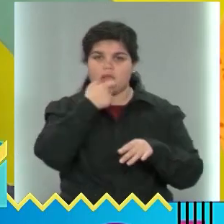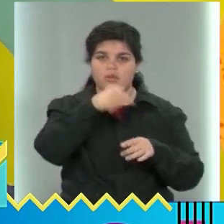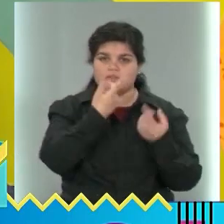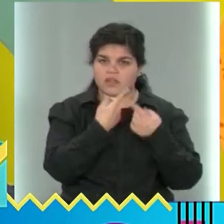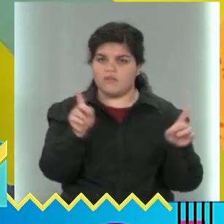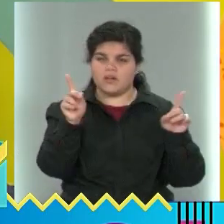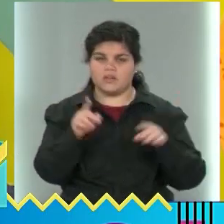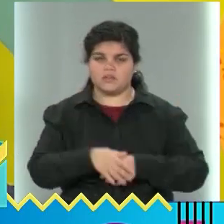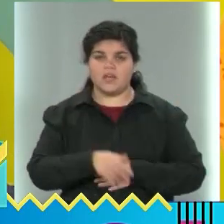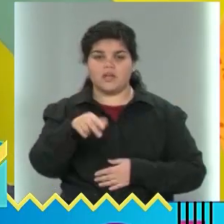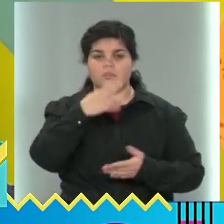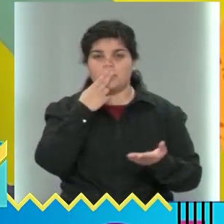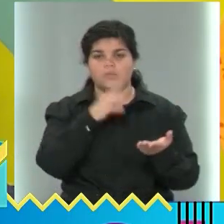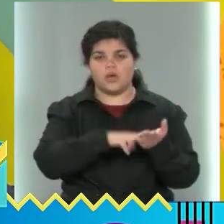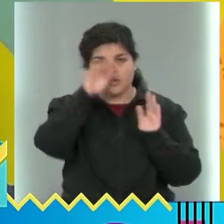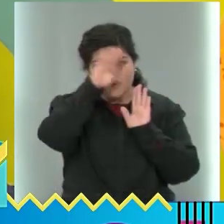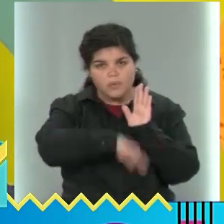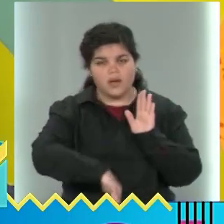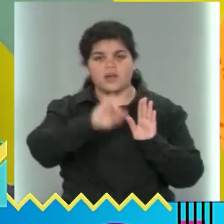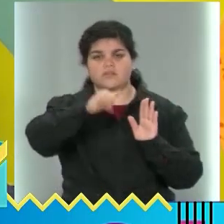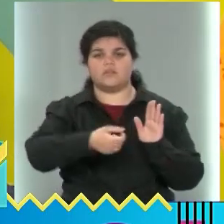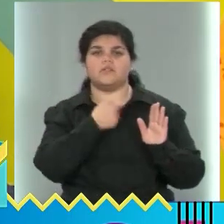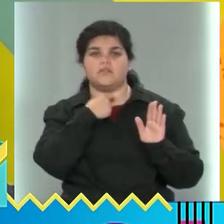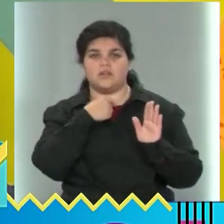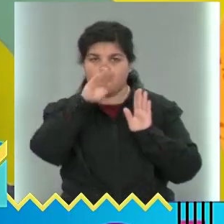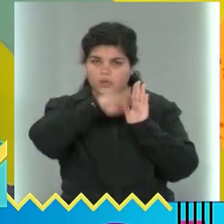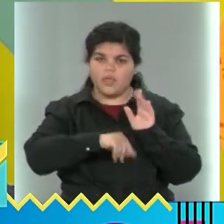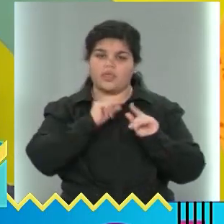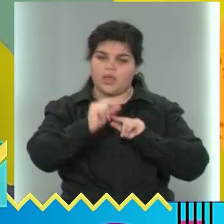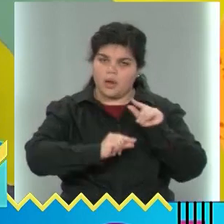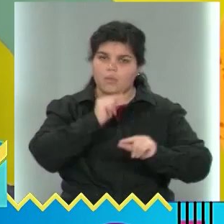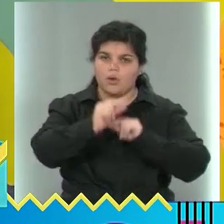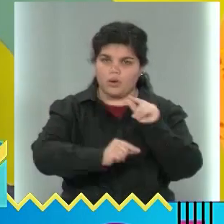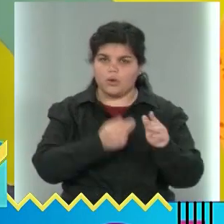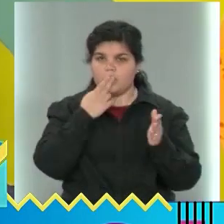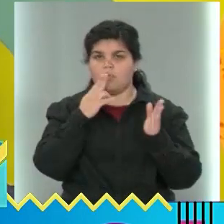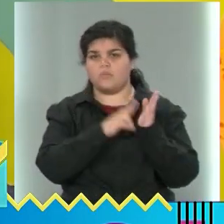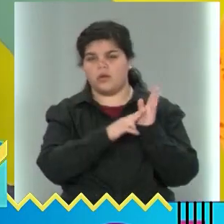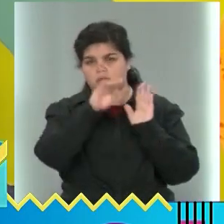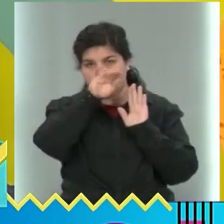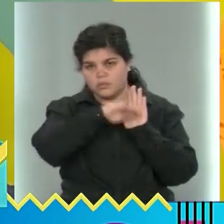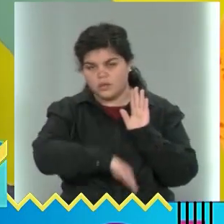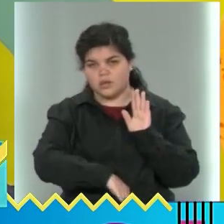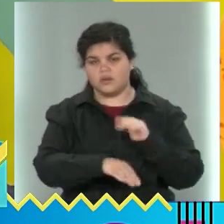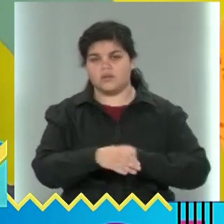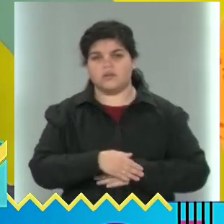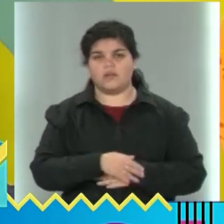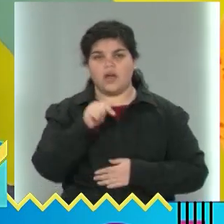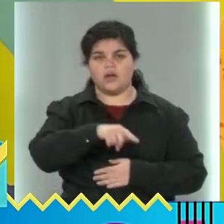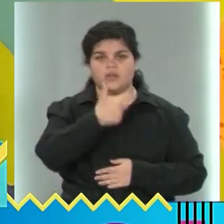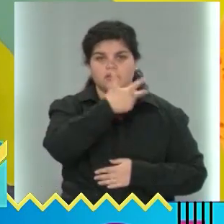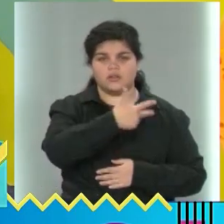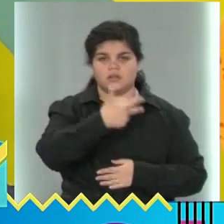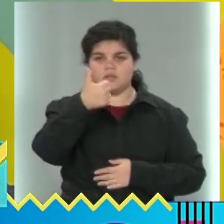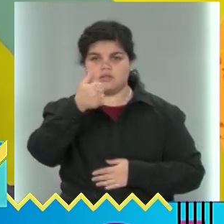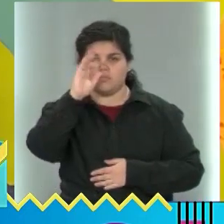decidió bajar impuestos y que inició una baja de impuestos progresiva, una baja de impuestos que hoy ya ha alcanzado el 36% de